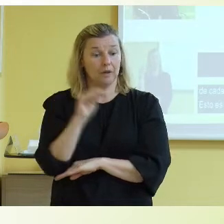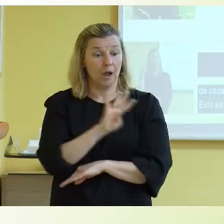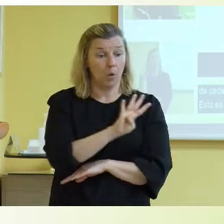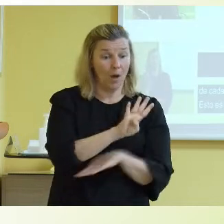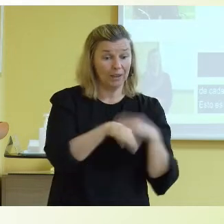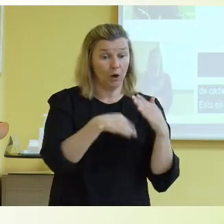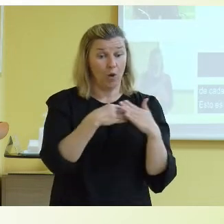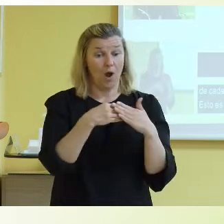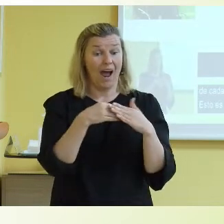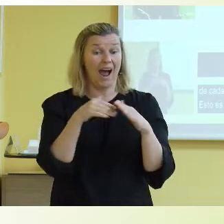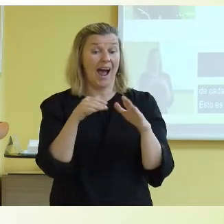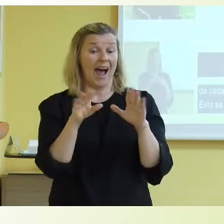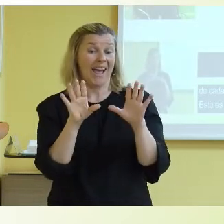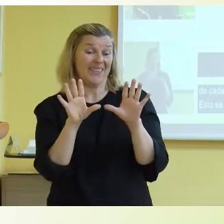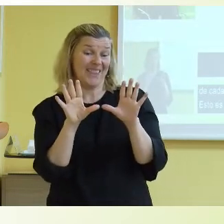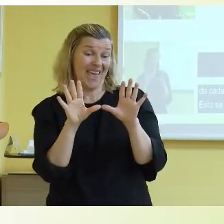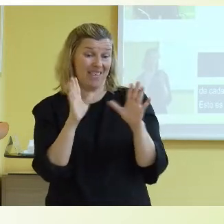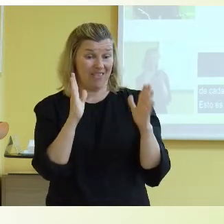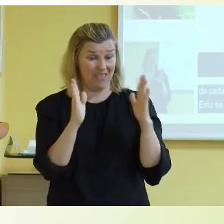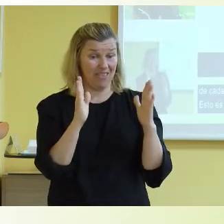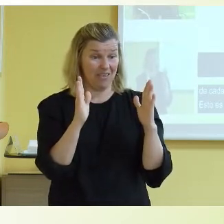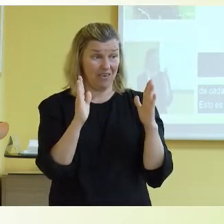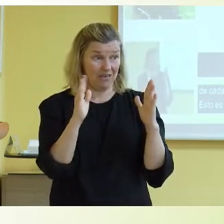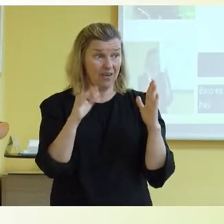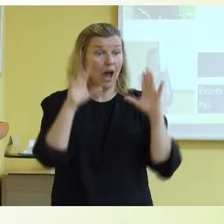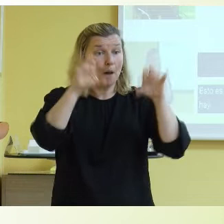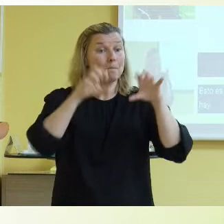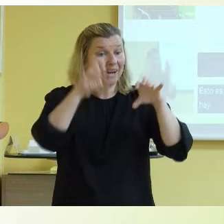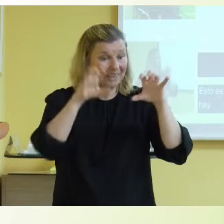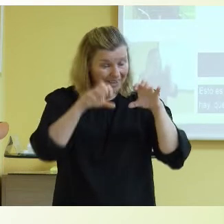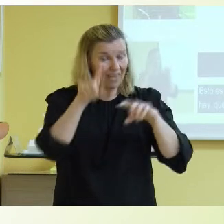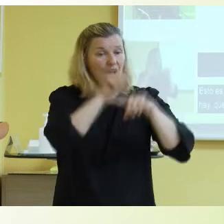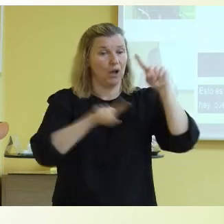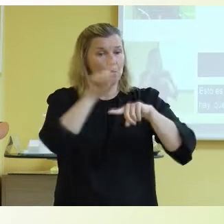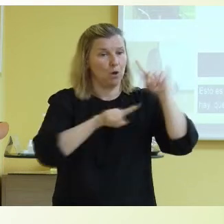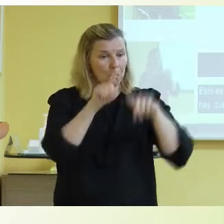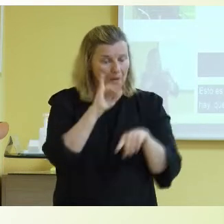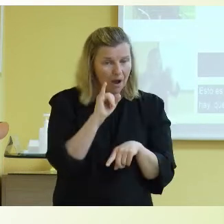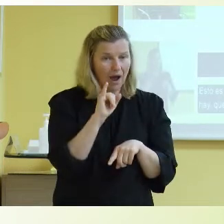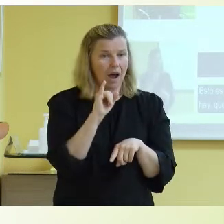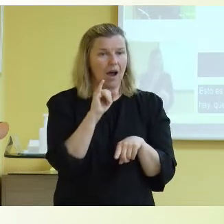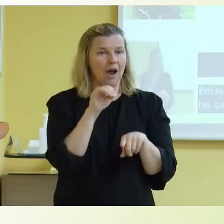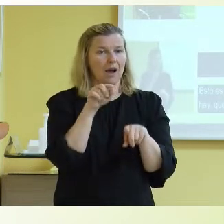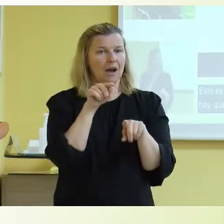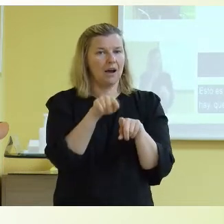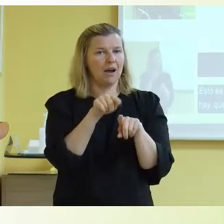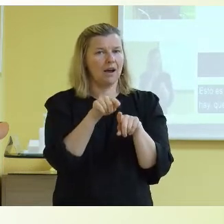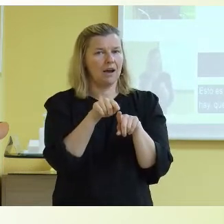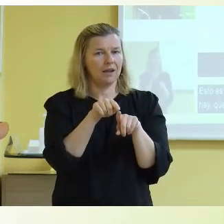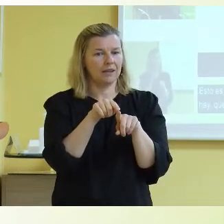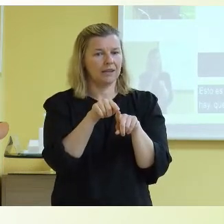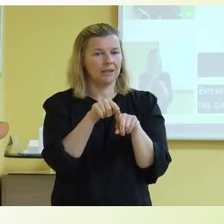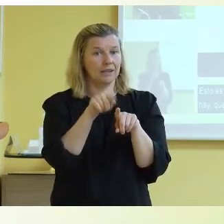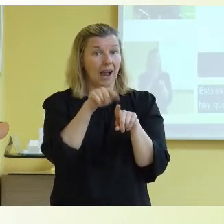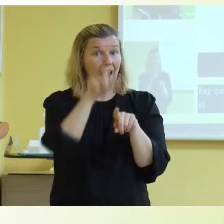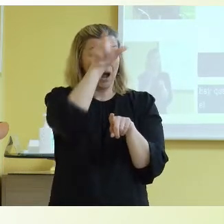tienen dificultades o bien con comunicación o bien con el aprendizaje y el entender a la otra persona lo que